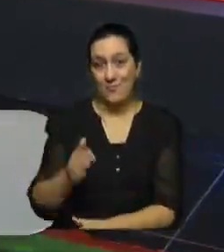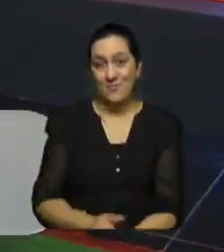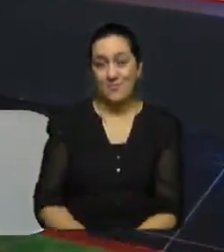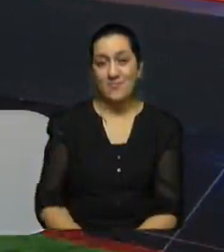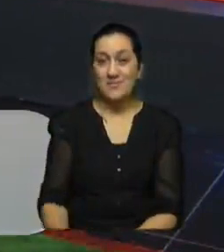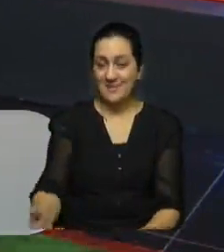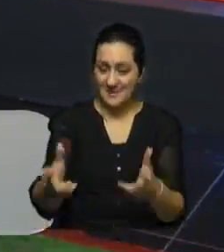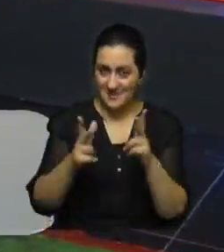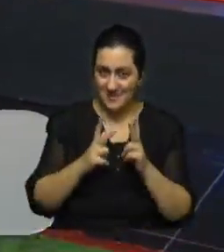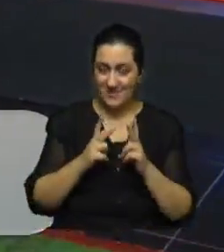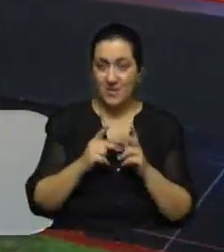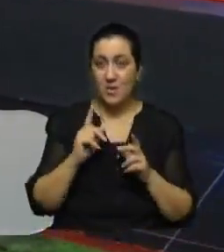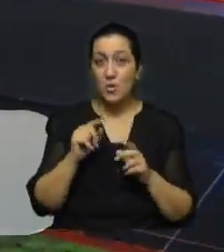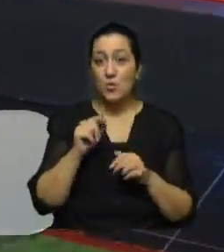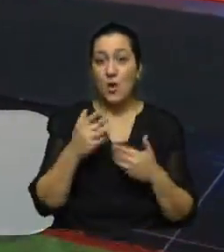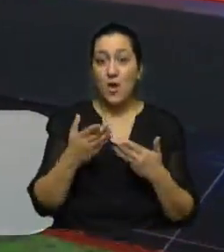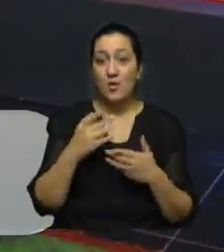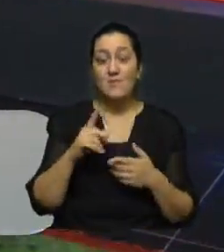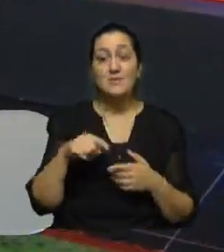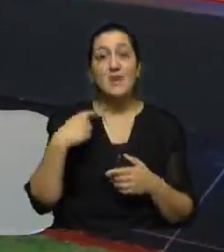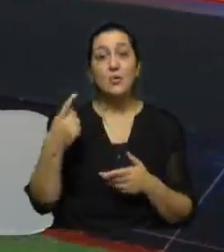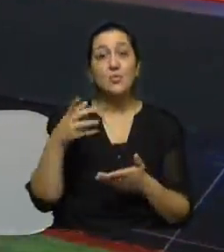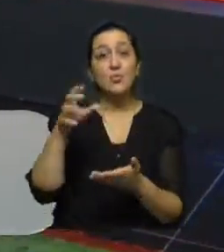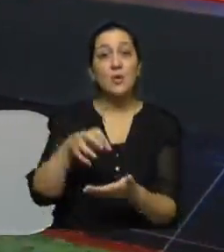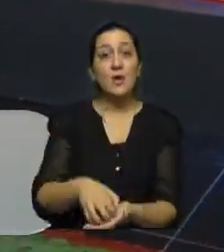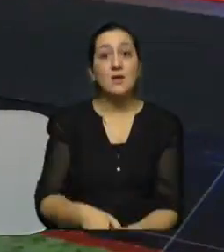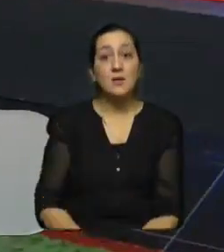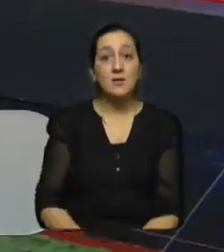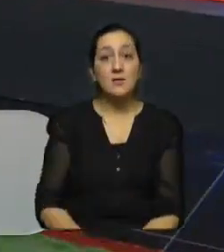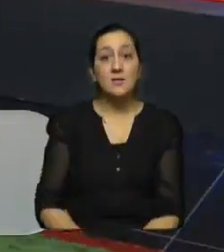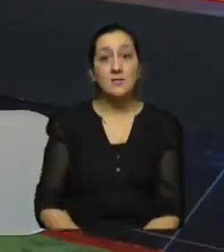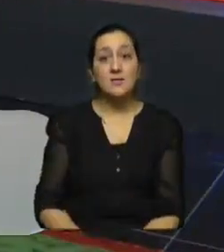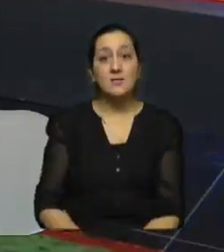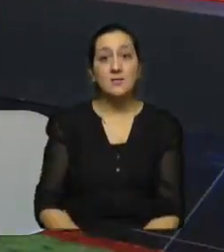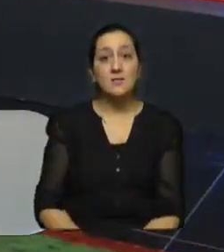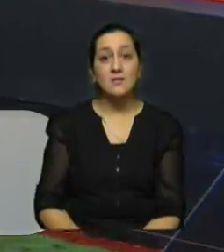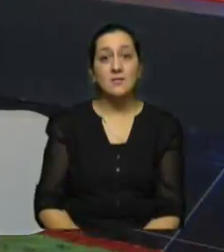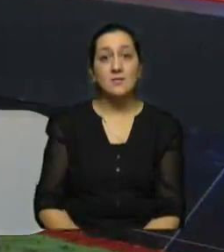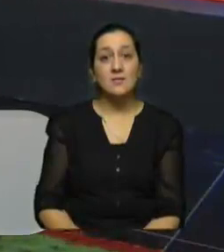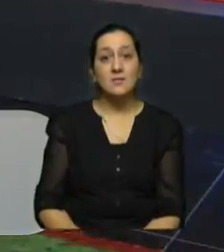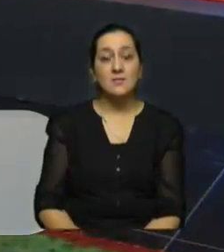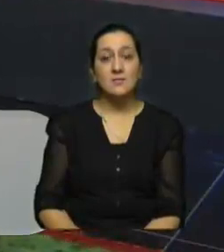No, pero ¿vas a ir para otro lugar? ¿Ya tenés idea de para dónde, de otro rincón de Montevideo vas a ir?